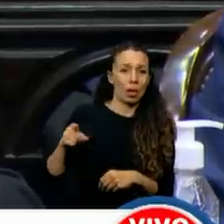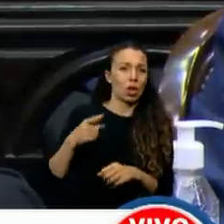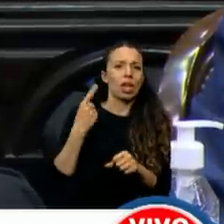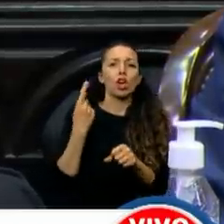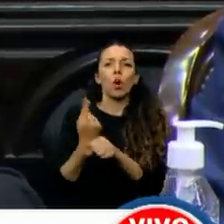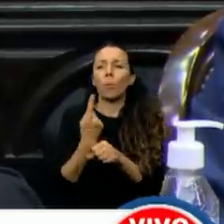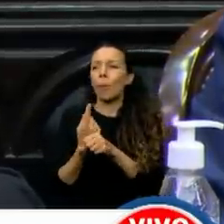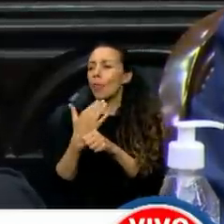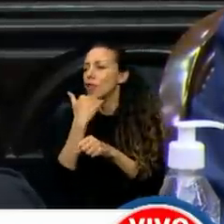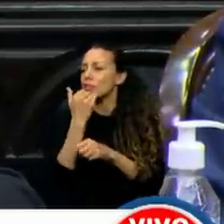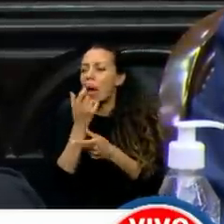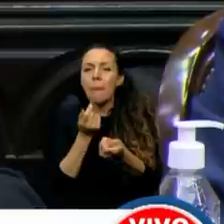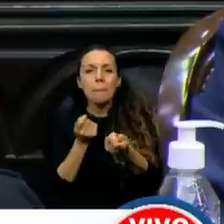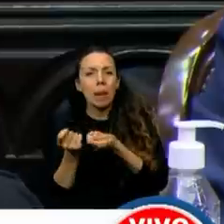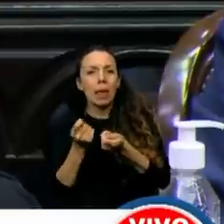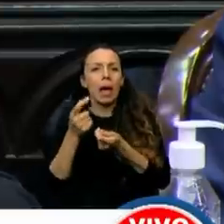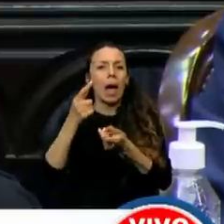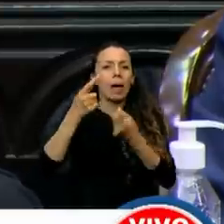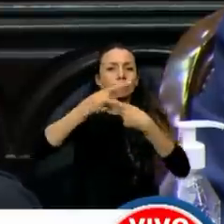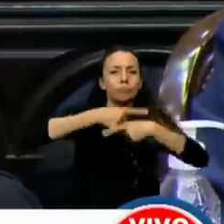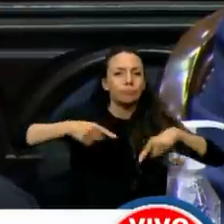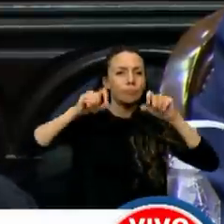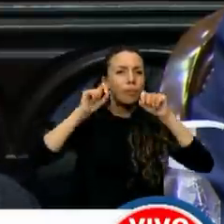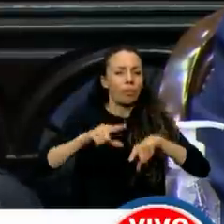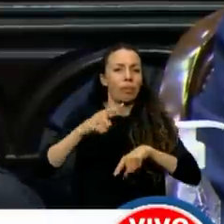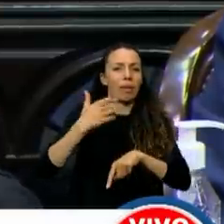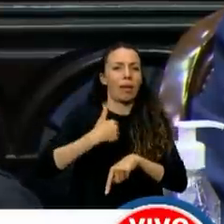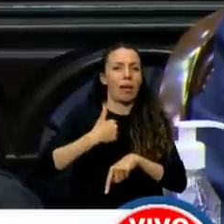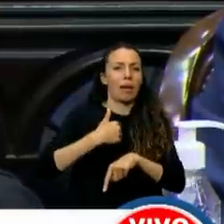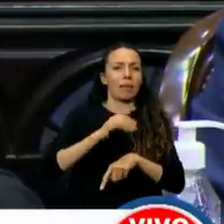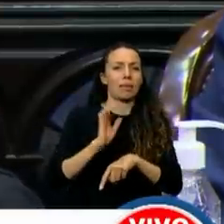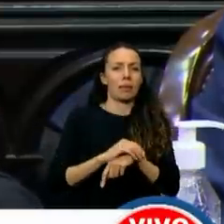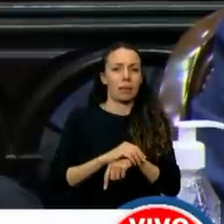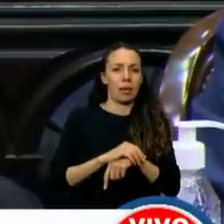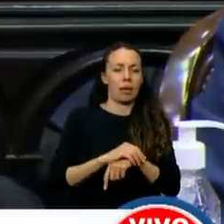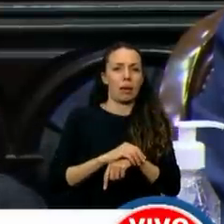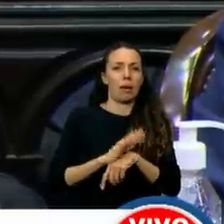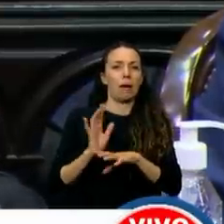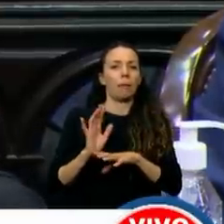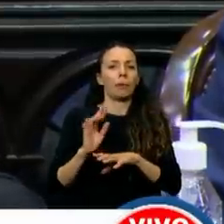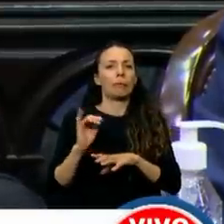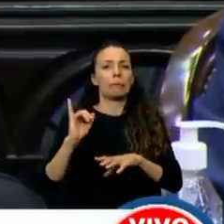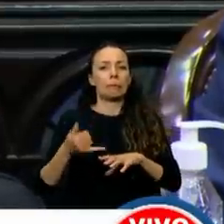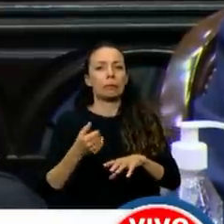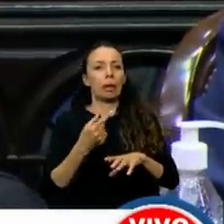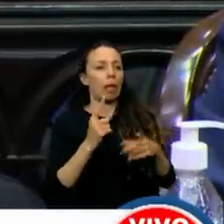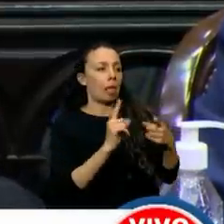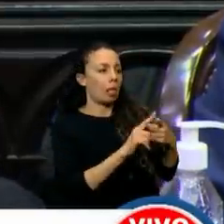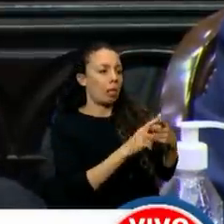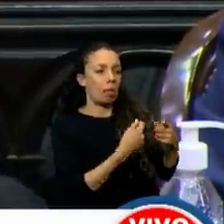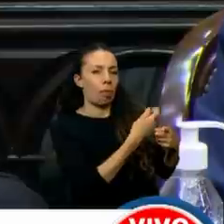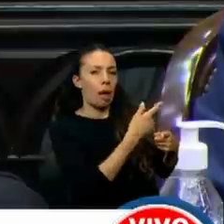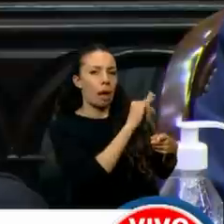país aún a cambio del cliente el ismo la fuerza del patoterismo la